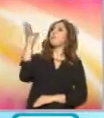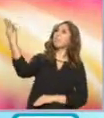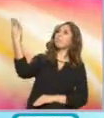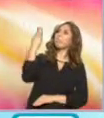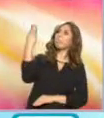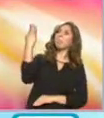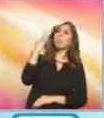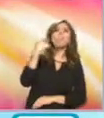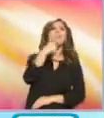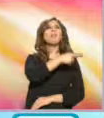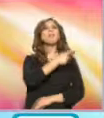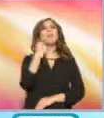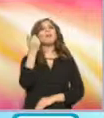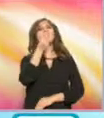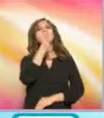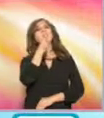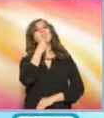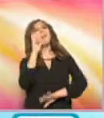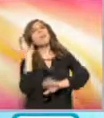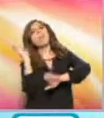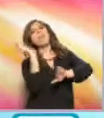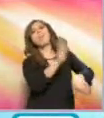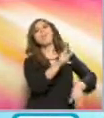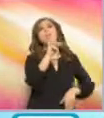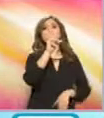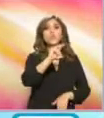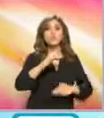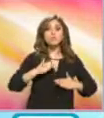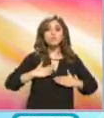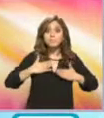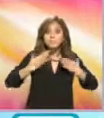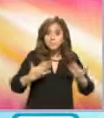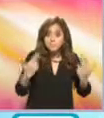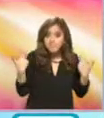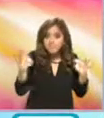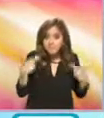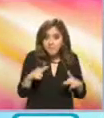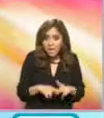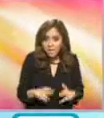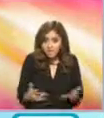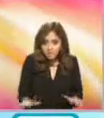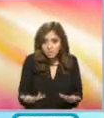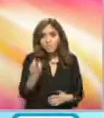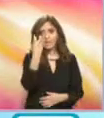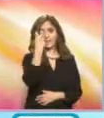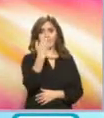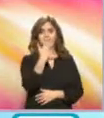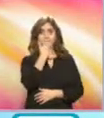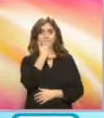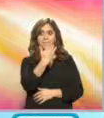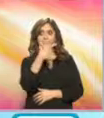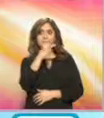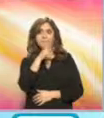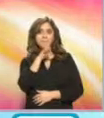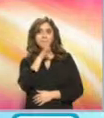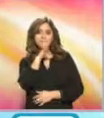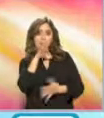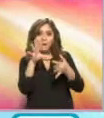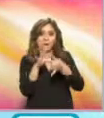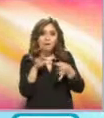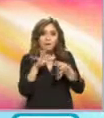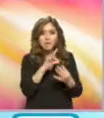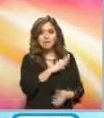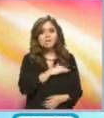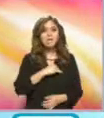confía y eso dice de mi maestra o de mi maestro, pues la verdad no está lindo, ¿no? Entonces, yo creo que si tú